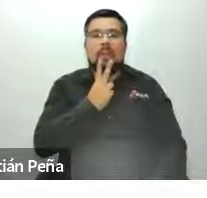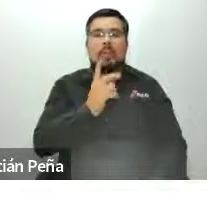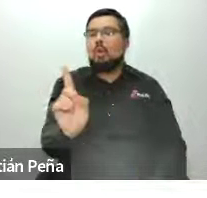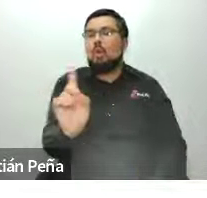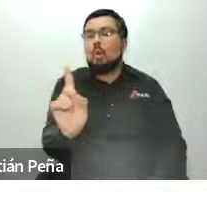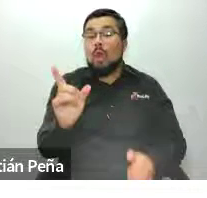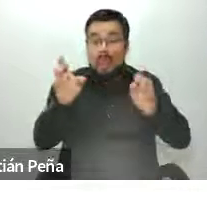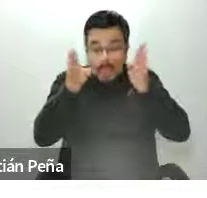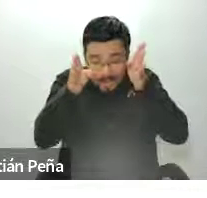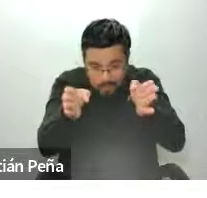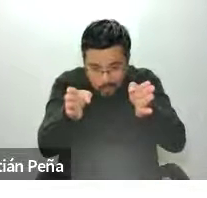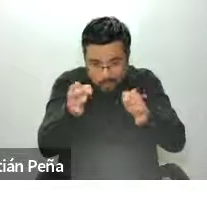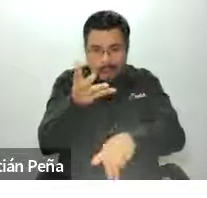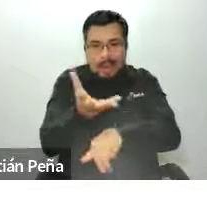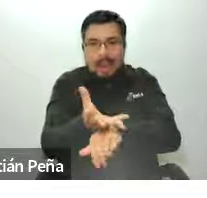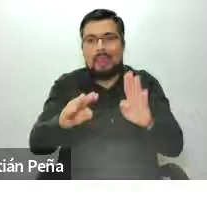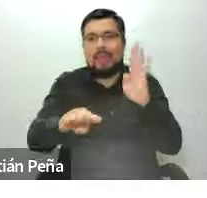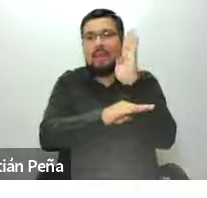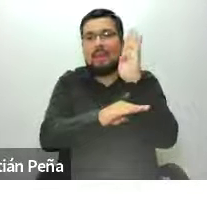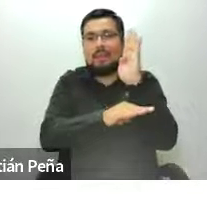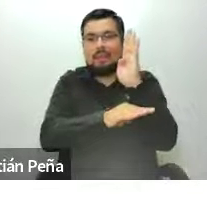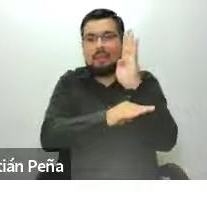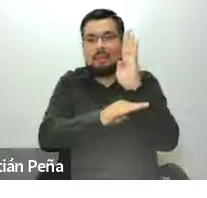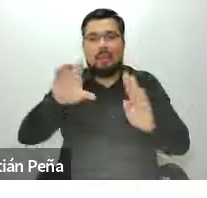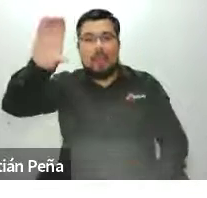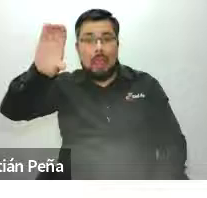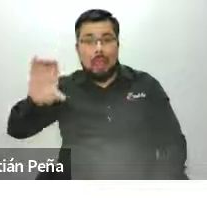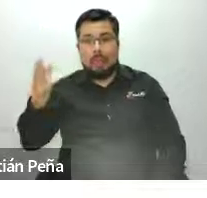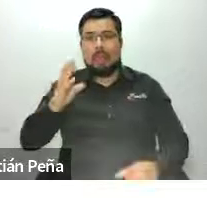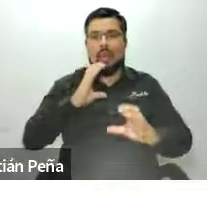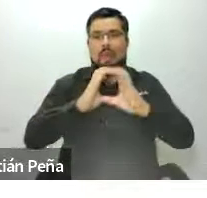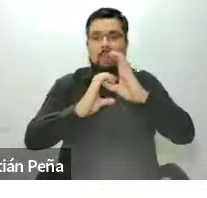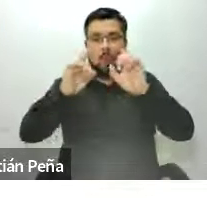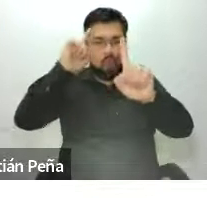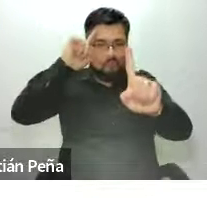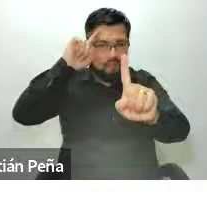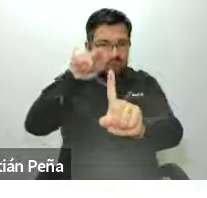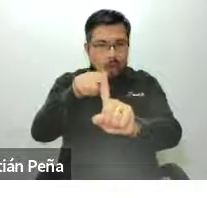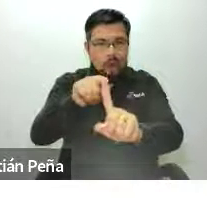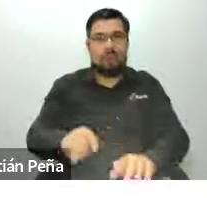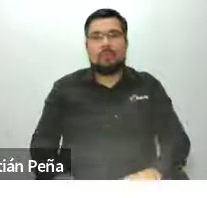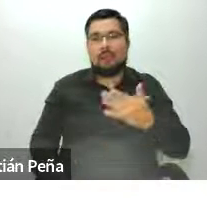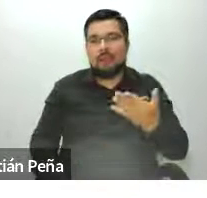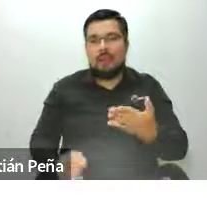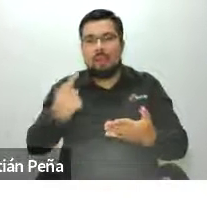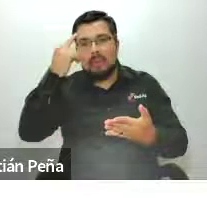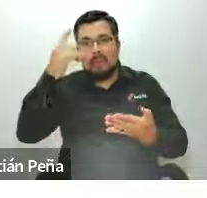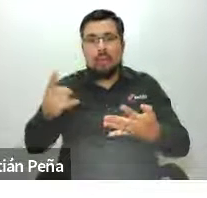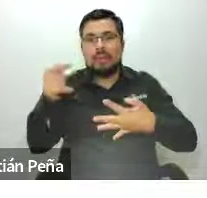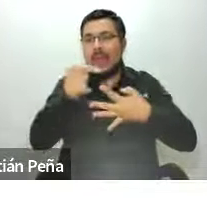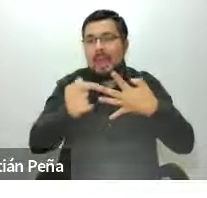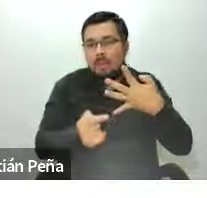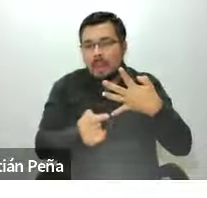está a la base de la asignatura, ¿no? El enfoque comunicativo. Eso por un lado, ¿no es cierto?, considerando esos elementos, pero también y